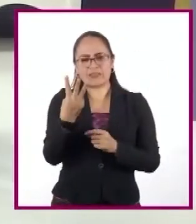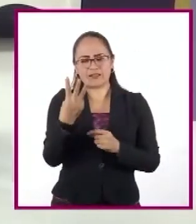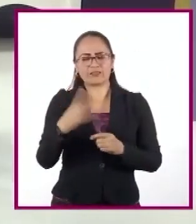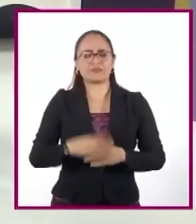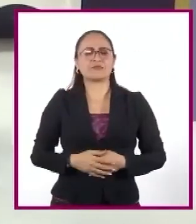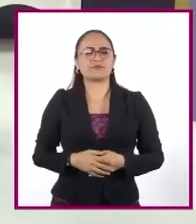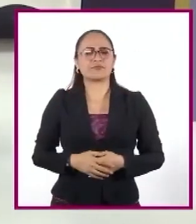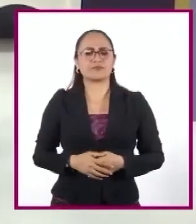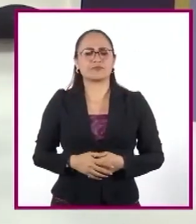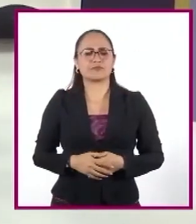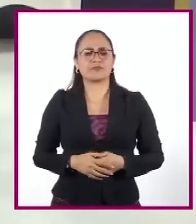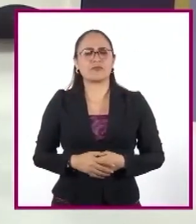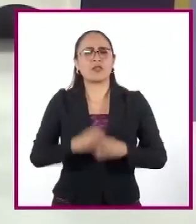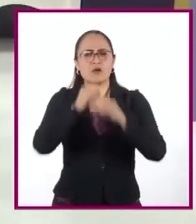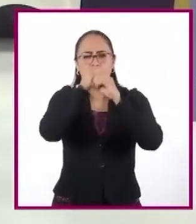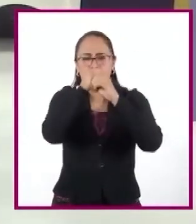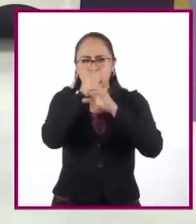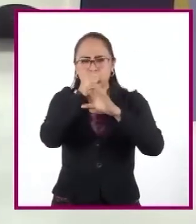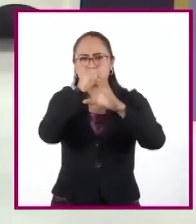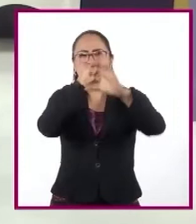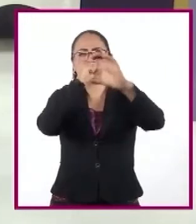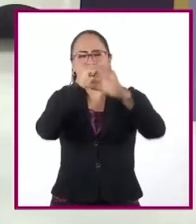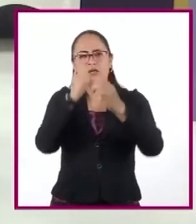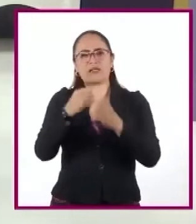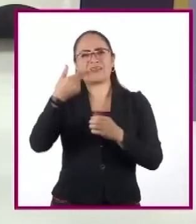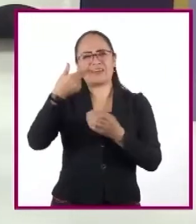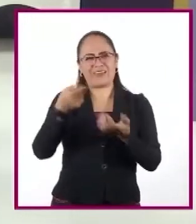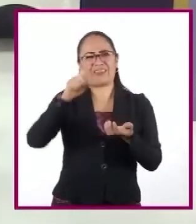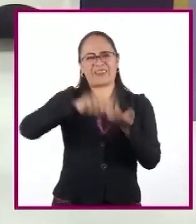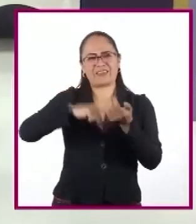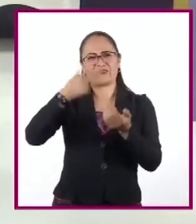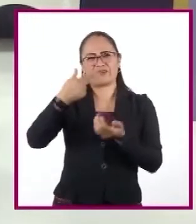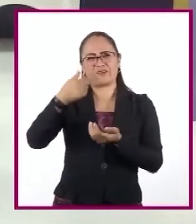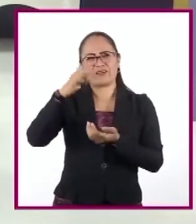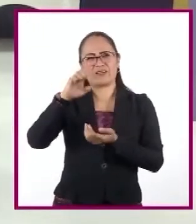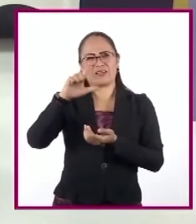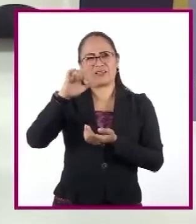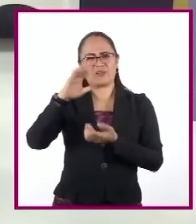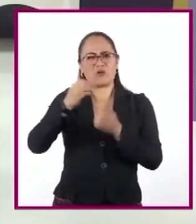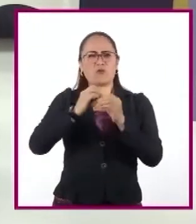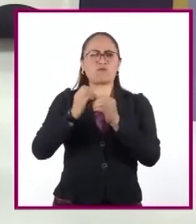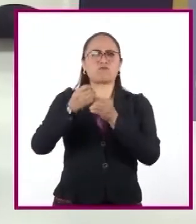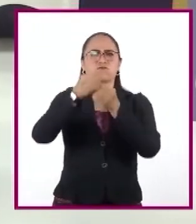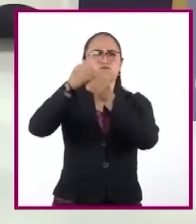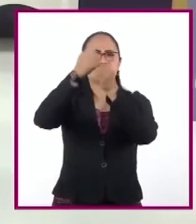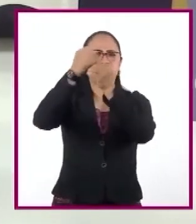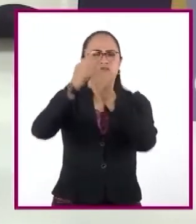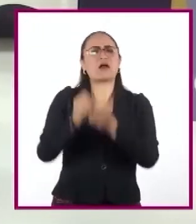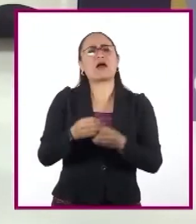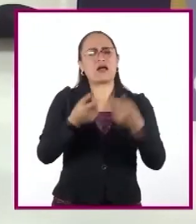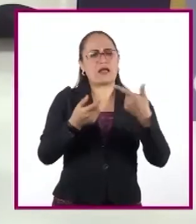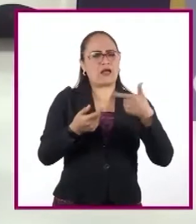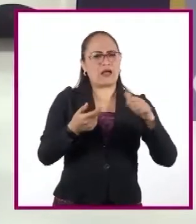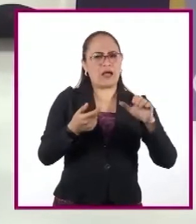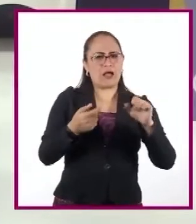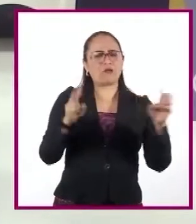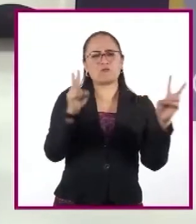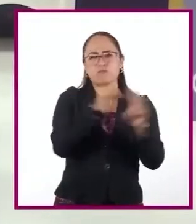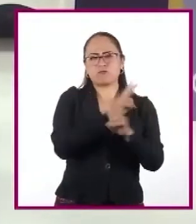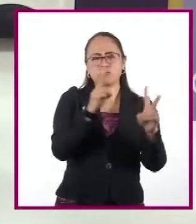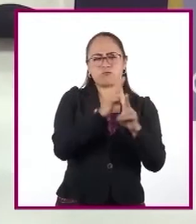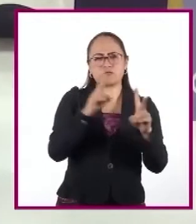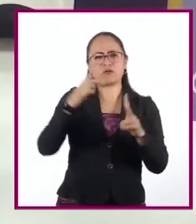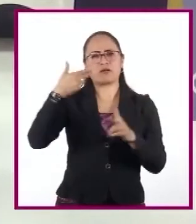¿Por qué los globos que contienen helio se elevan? El helio es un gas menos denso que el aire. Por su baja